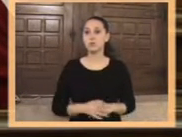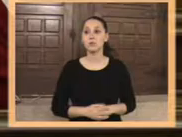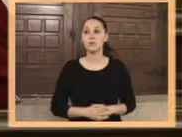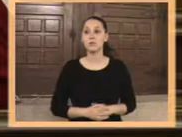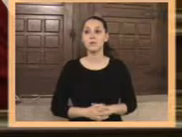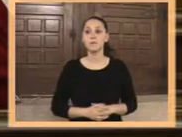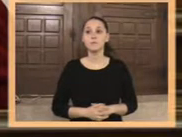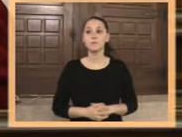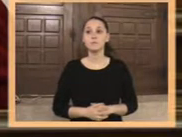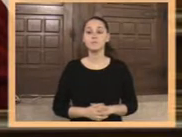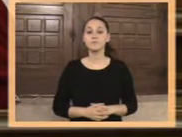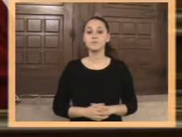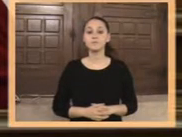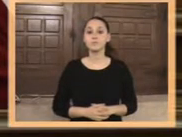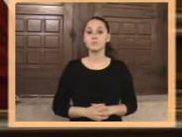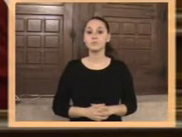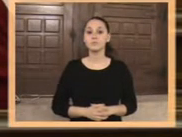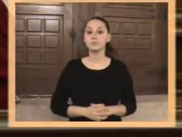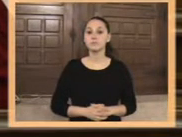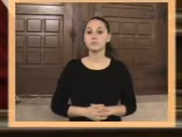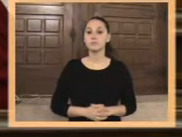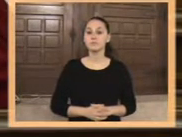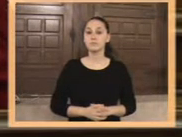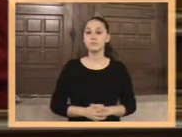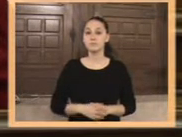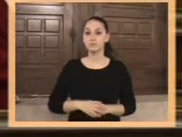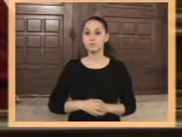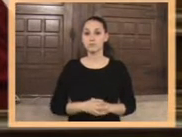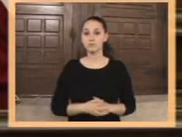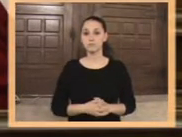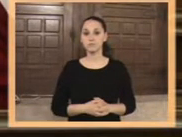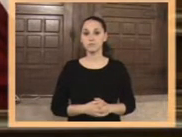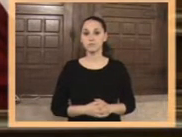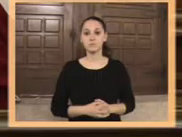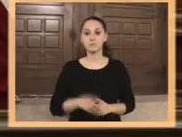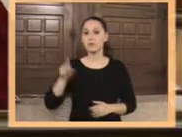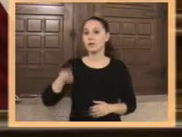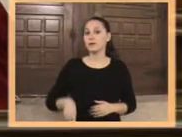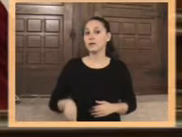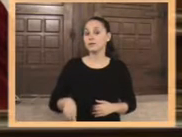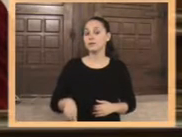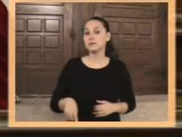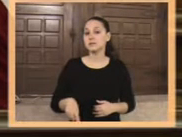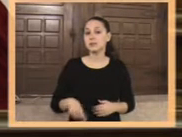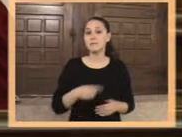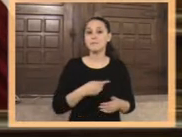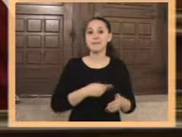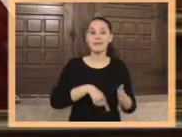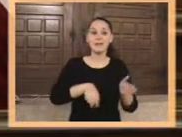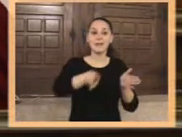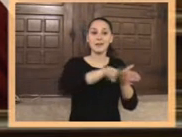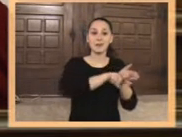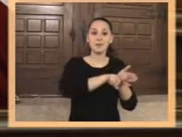la venta ambulante, y primaba los peticionarios vecinos de Plasencia.